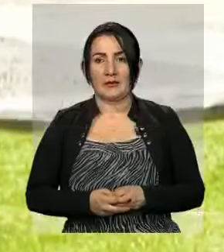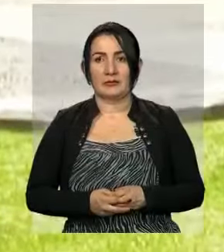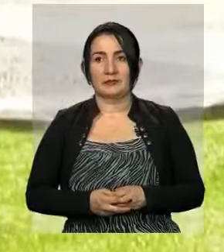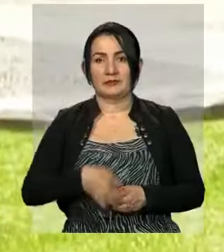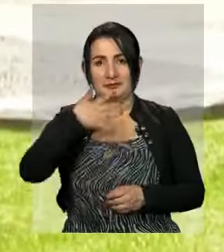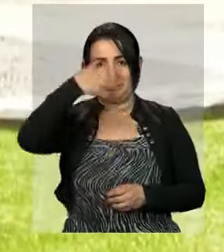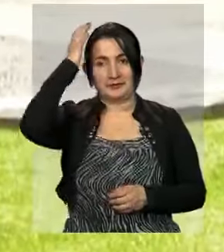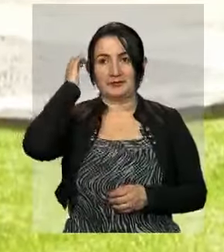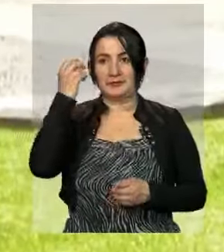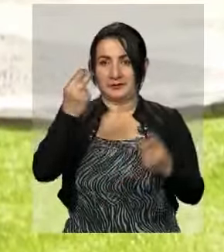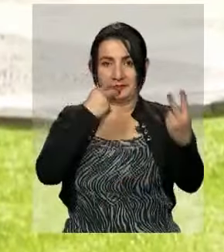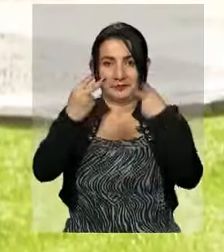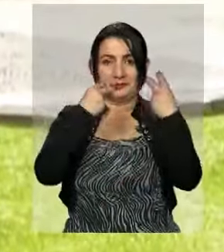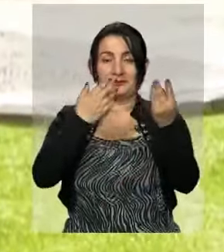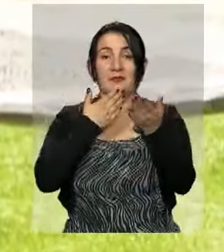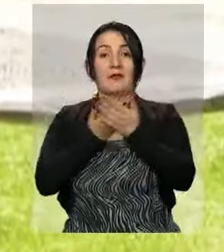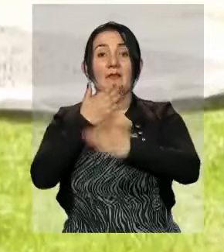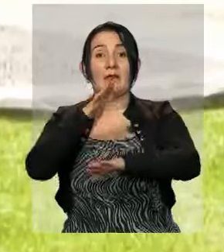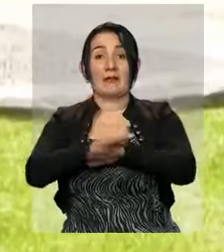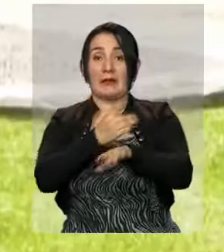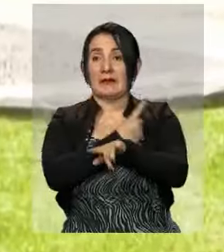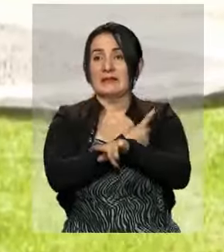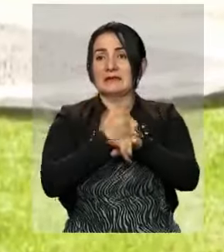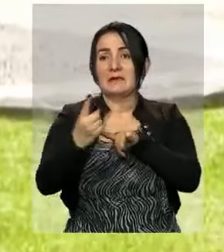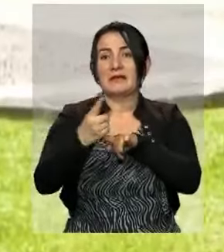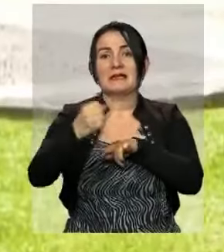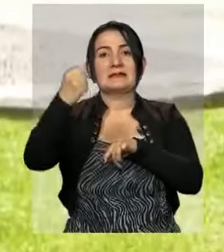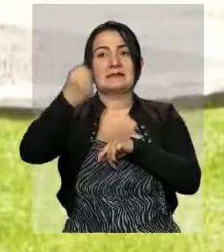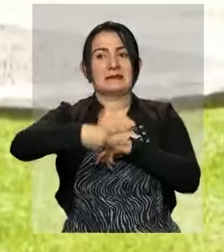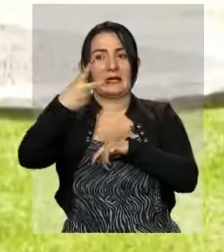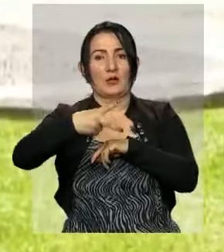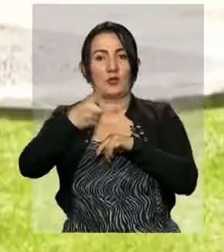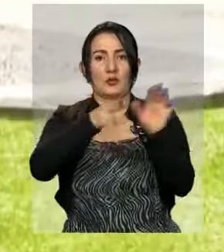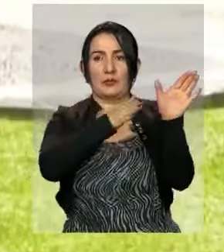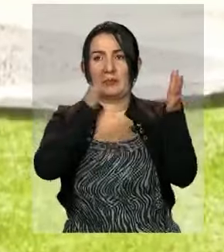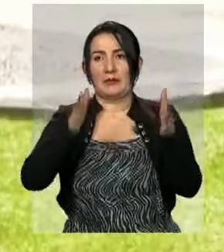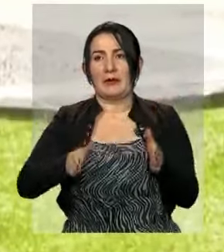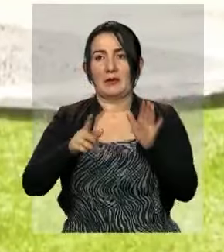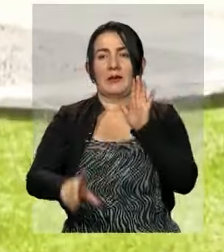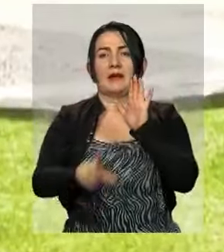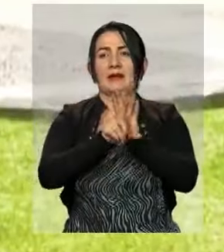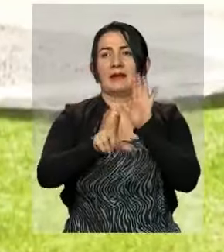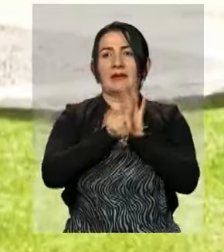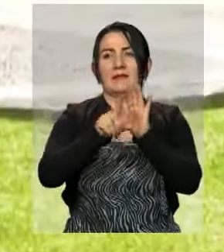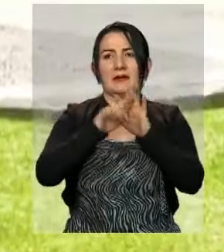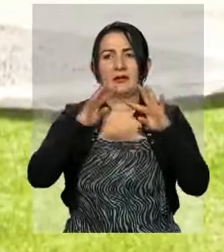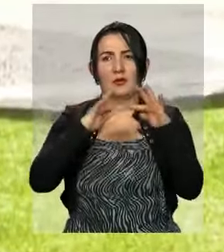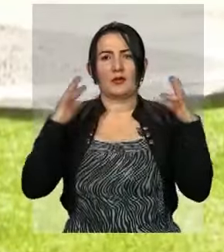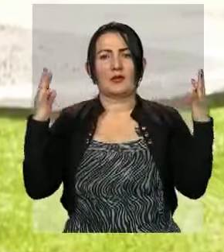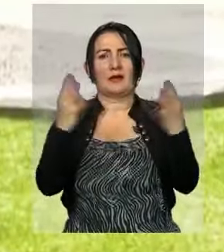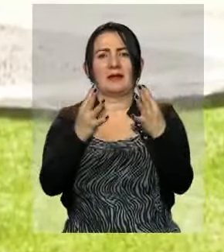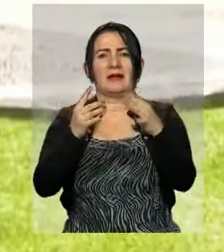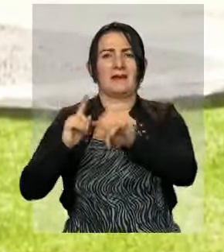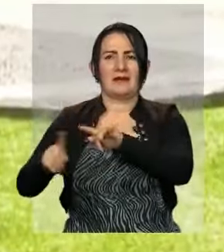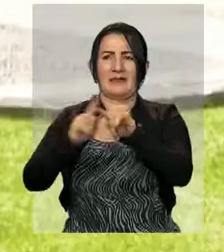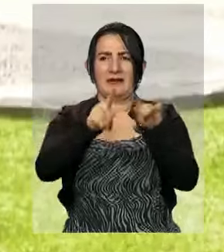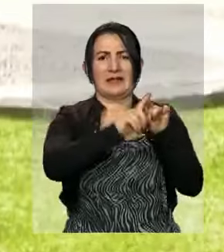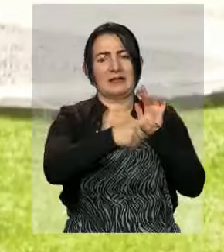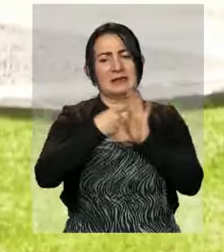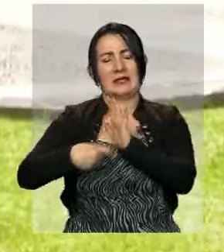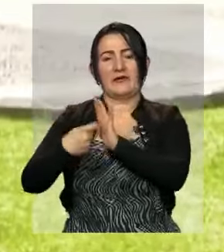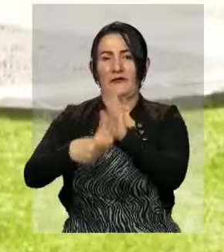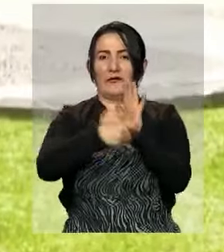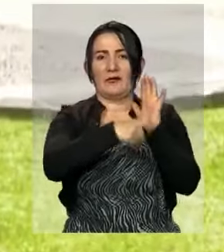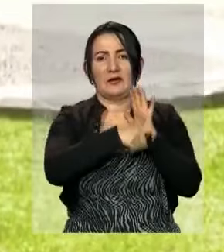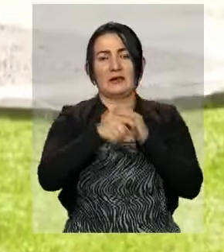Cristian y televidentes, muy buenas tardes. Esta semana inició el segundo periodo legislativo en el Congreso, en donde se entrarán a debatir varias reformas como